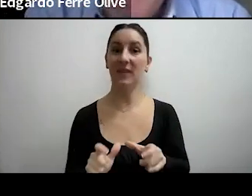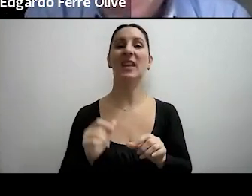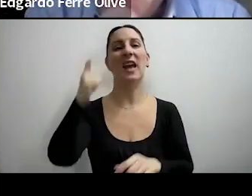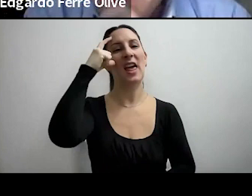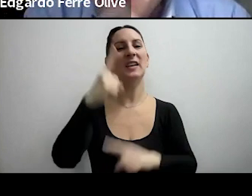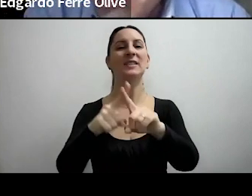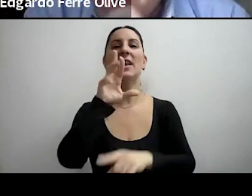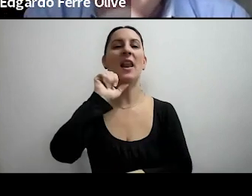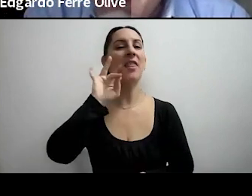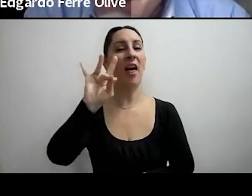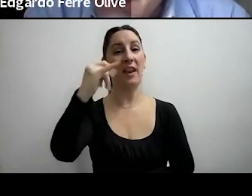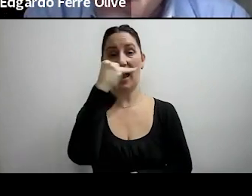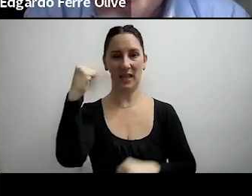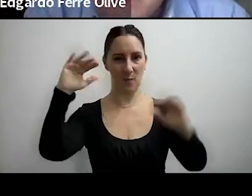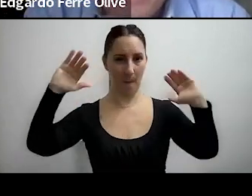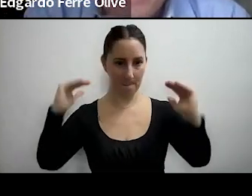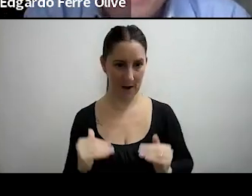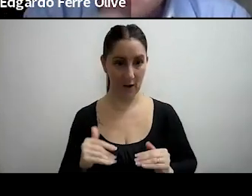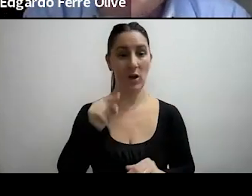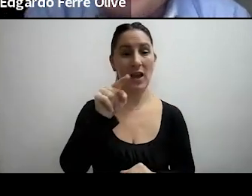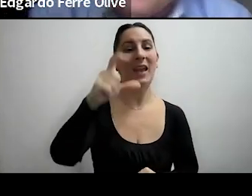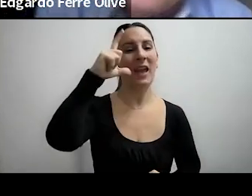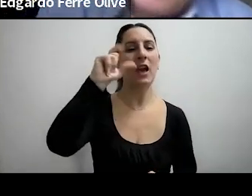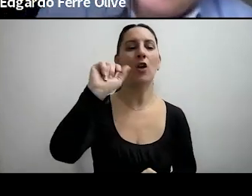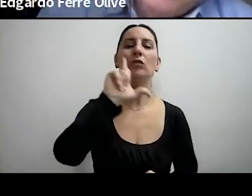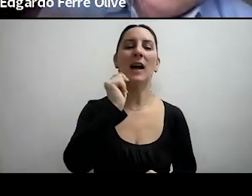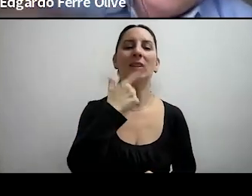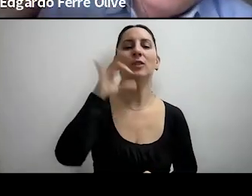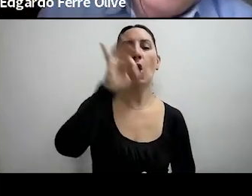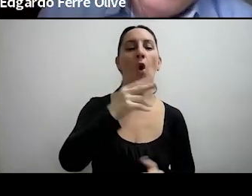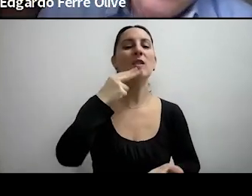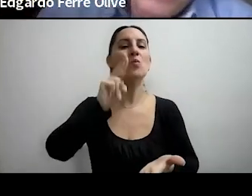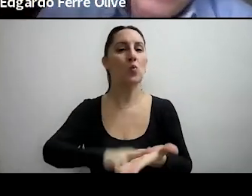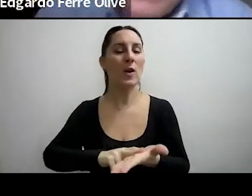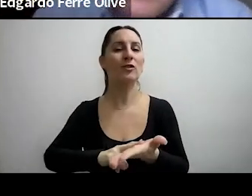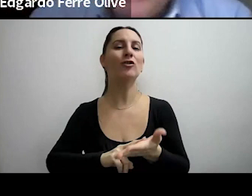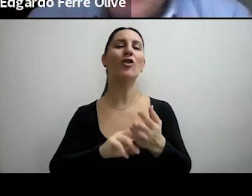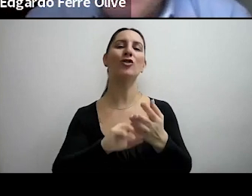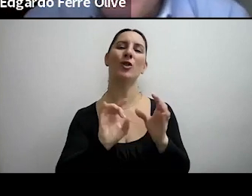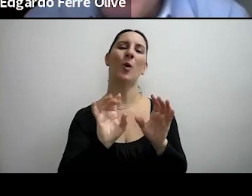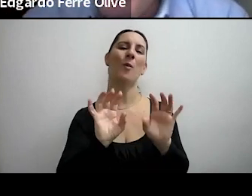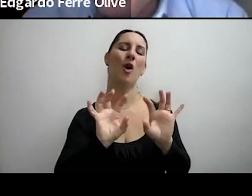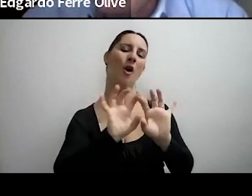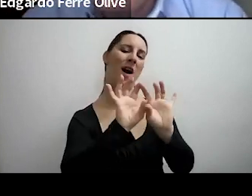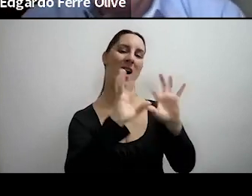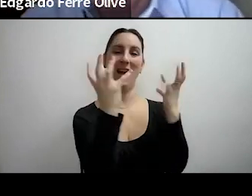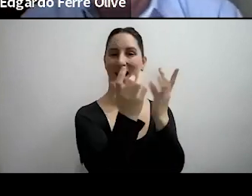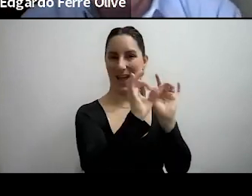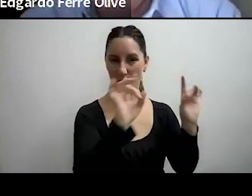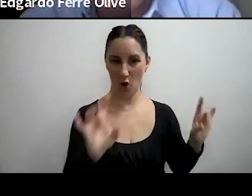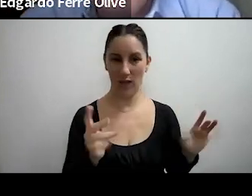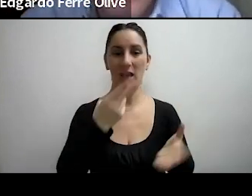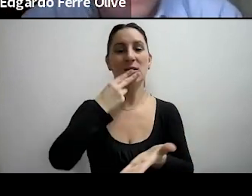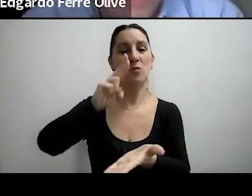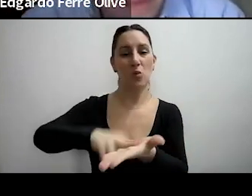ahí aparece la posibilidad de aplicar ecotasas o impuestos ecológicos. Cuando se habla de impuesto ecológico, en general se habla de impuestos nacionales como el impuesto